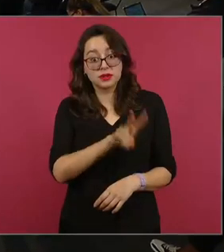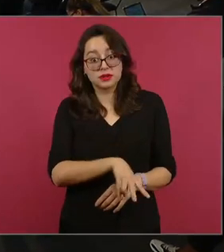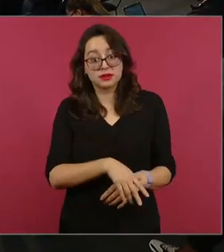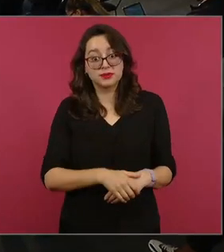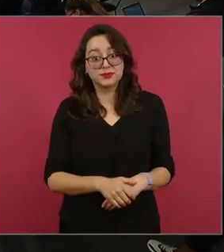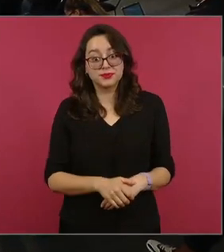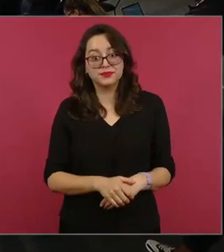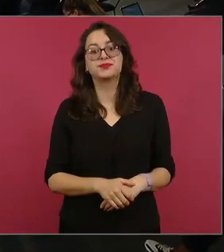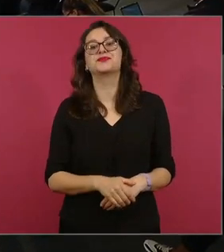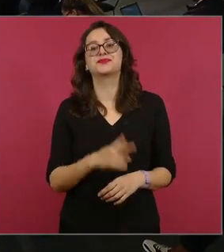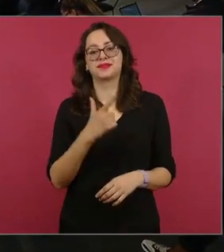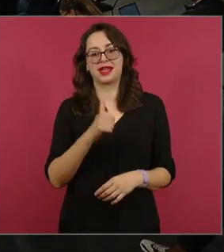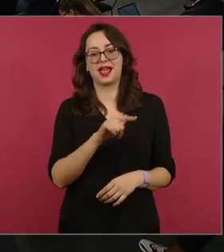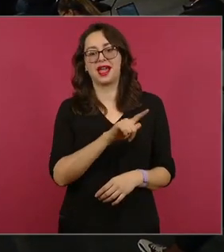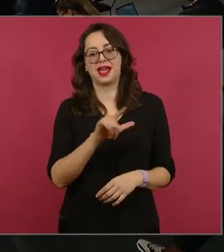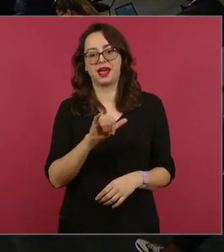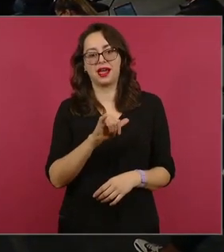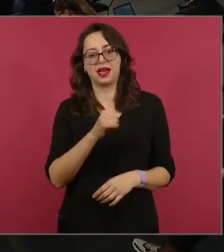Gallego,